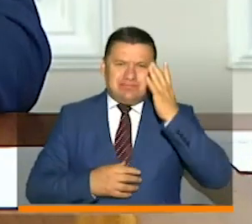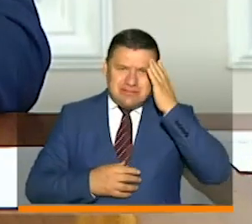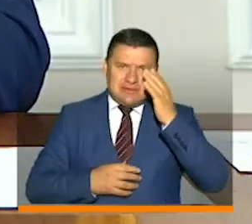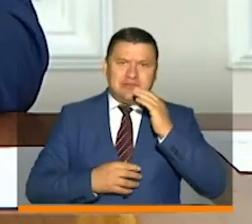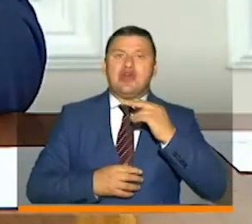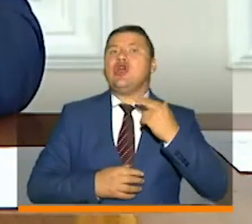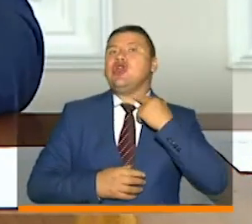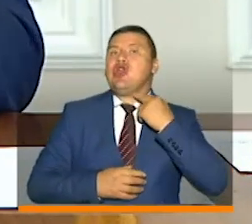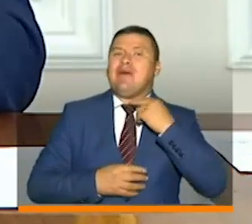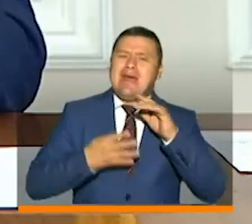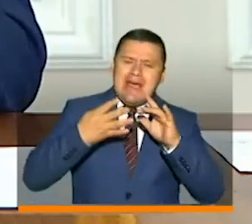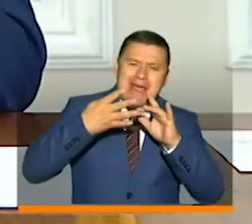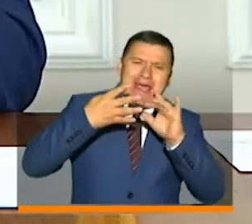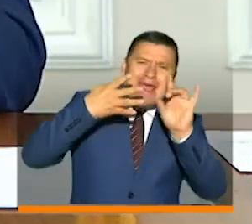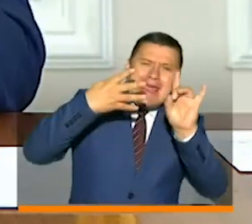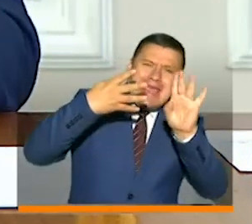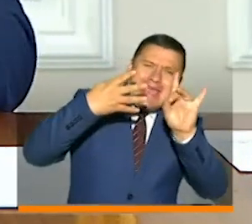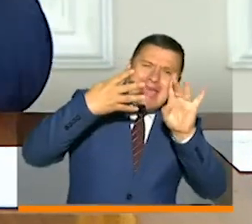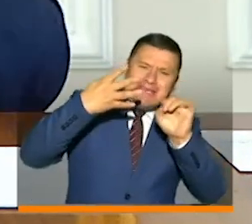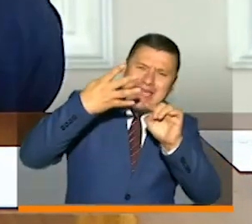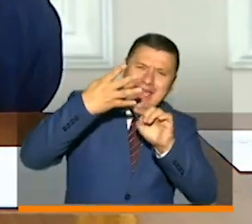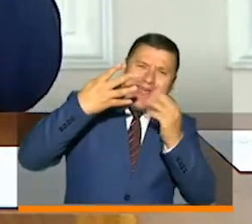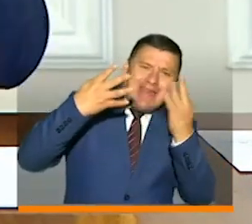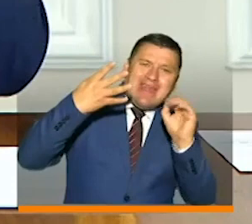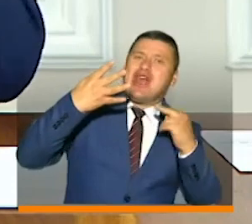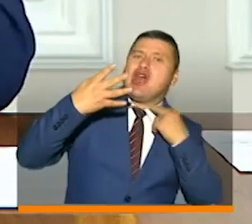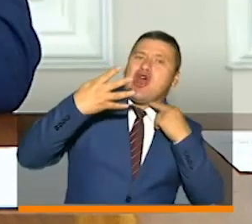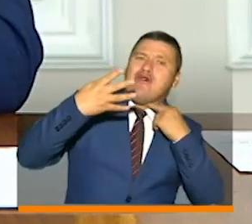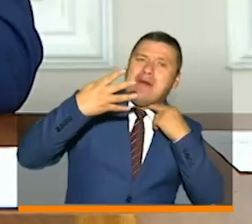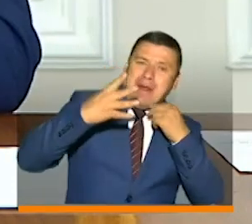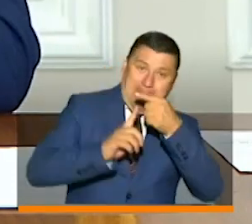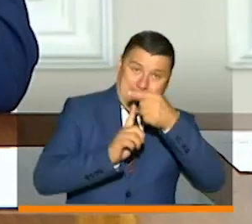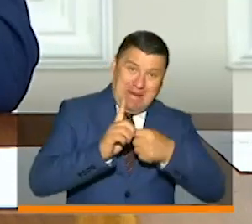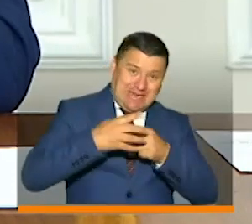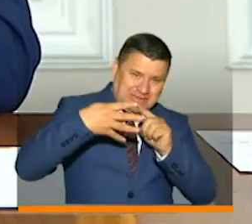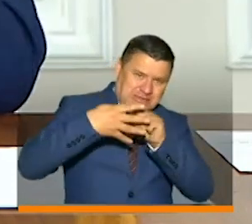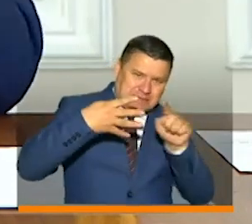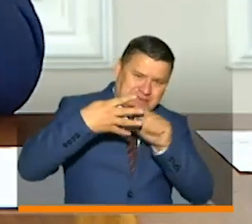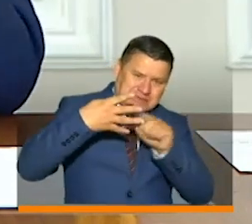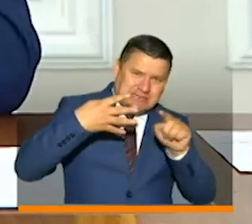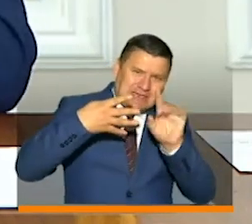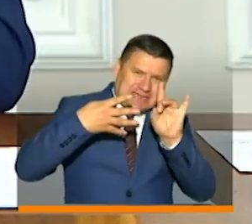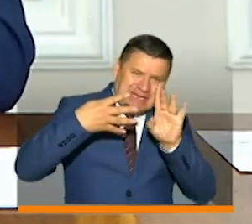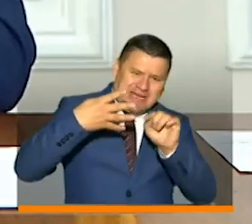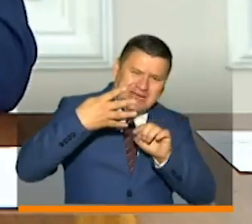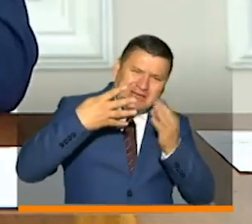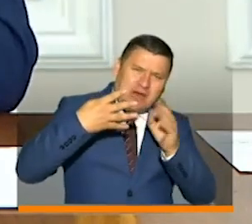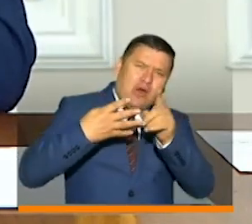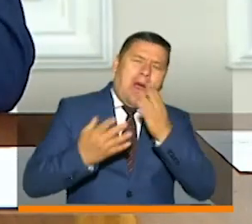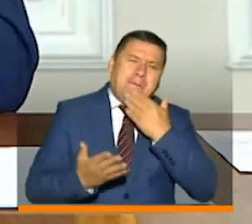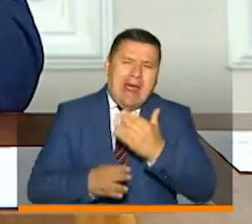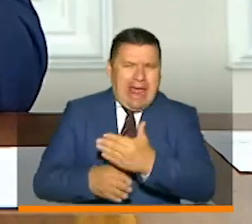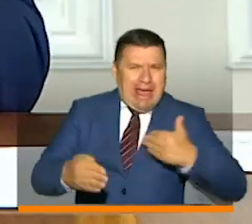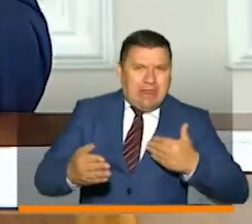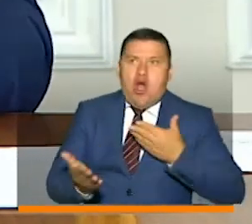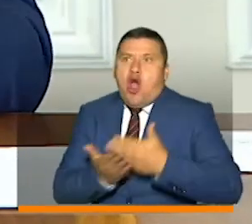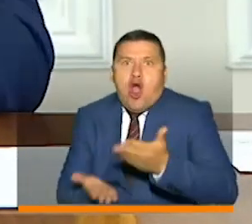del mes de noviembre entre el 15 y el 30 de noviembre darle un impulso a nuestro país comprando colombiano